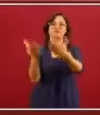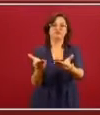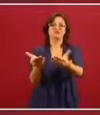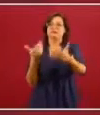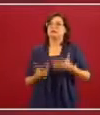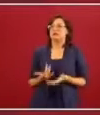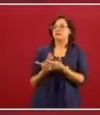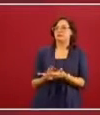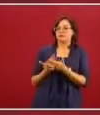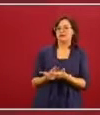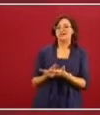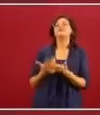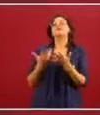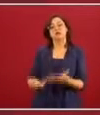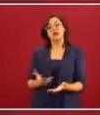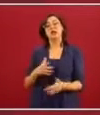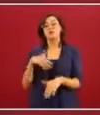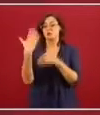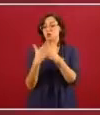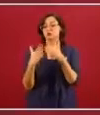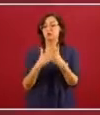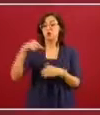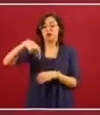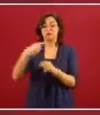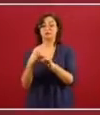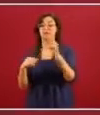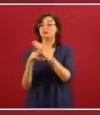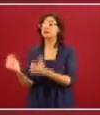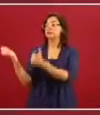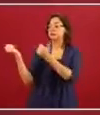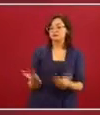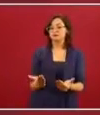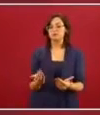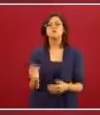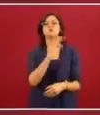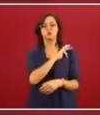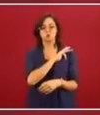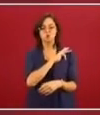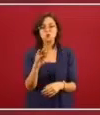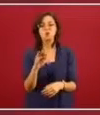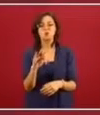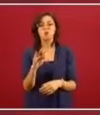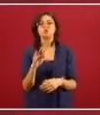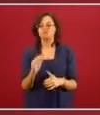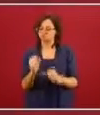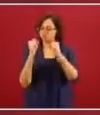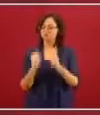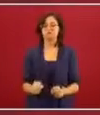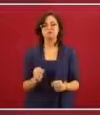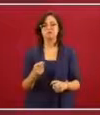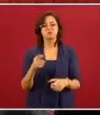decir es que cuando lleguen estos equipos de protección personal, vamos a tener la posibilidad de garantizar